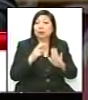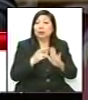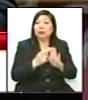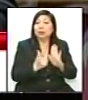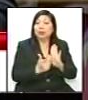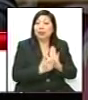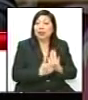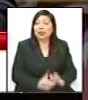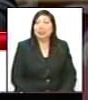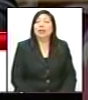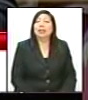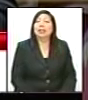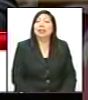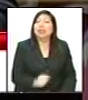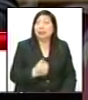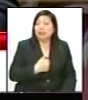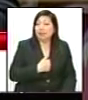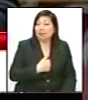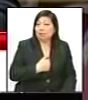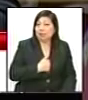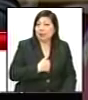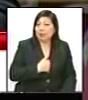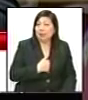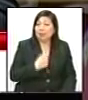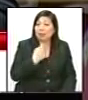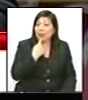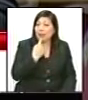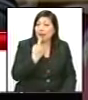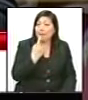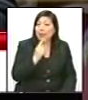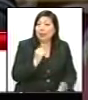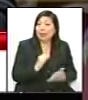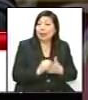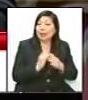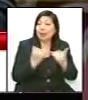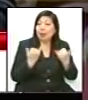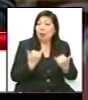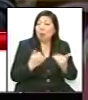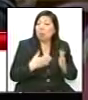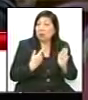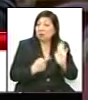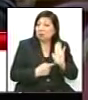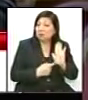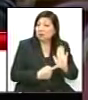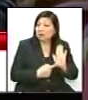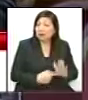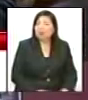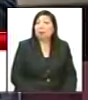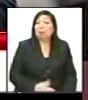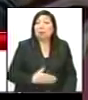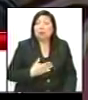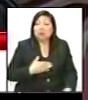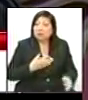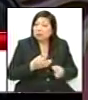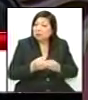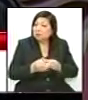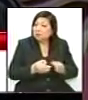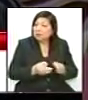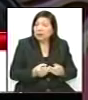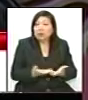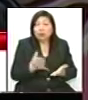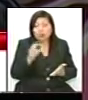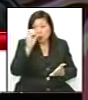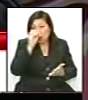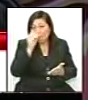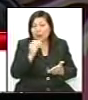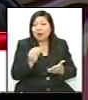ley. Asimismo, hemos cursado las invitaciones para que el día de hoy se puedan presentar y poder explicarnos, darnos sus